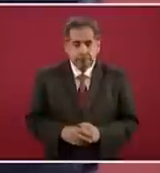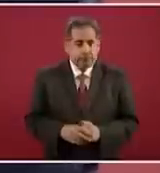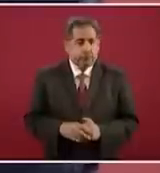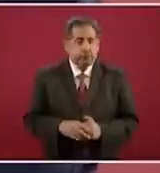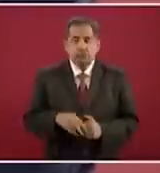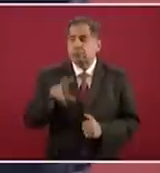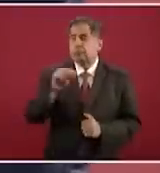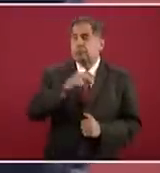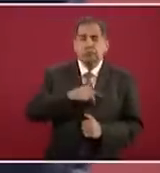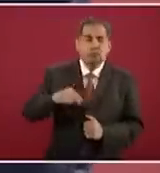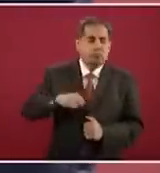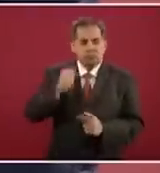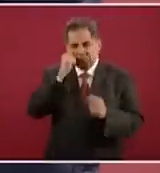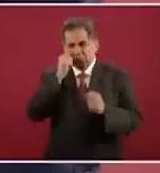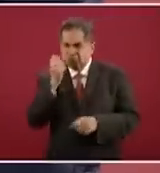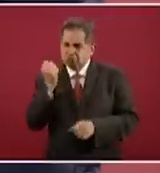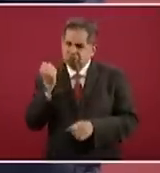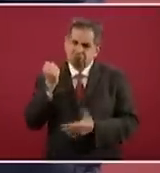apostar a la fuerza,